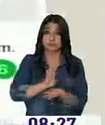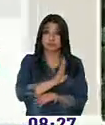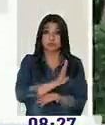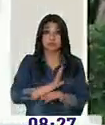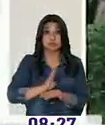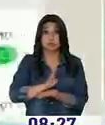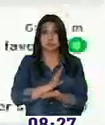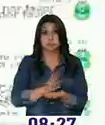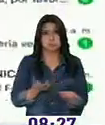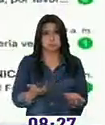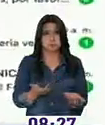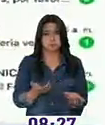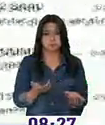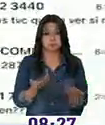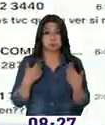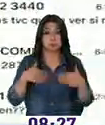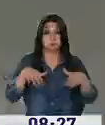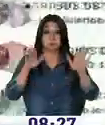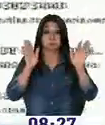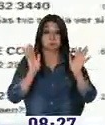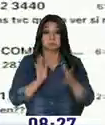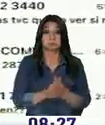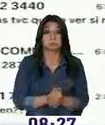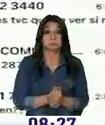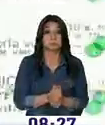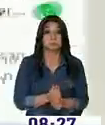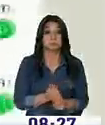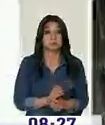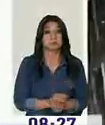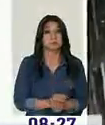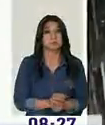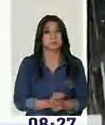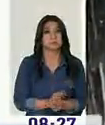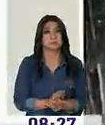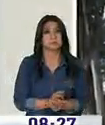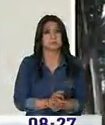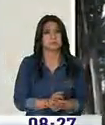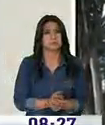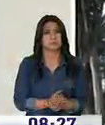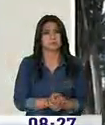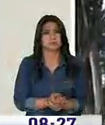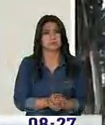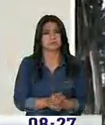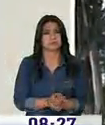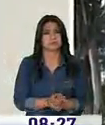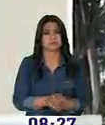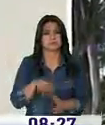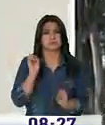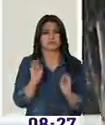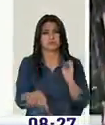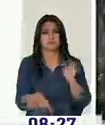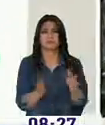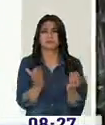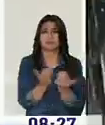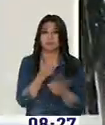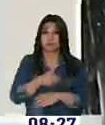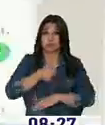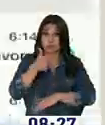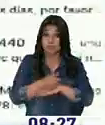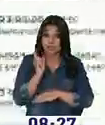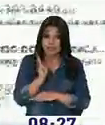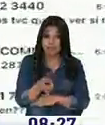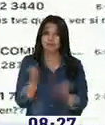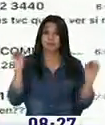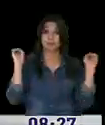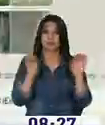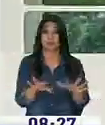No, la Ali dice, dudo mucho. Vean esto, qué horror, es un basurero. Autoridades, esto es un basurero.